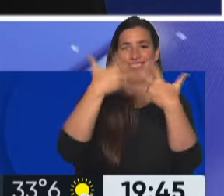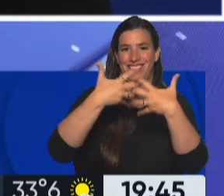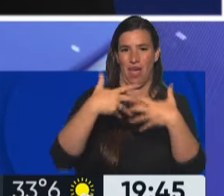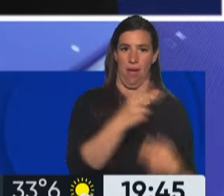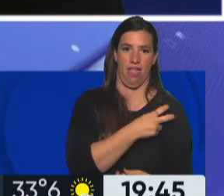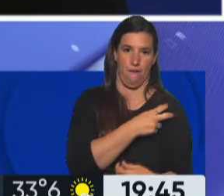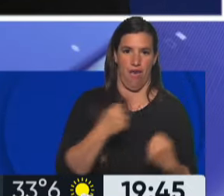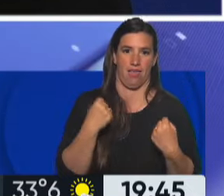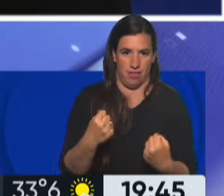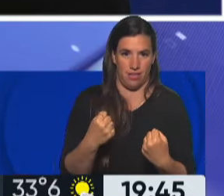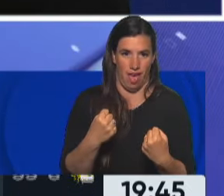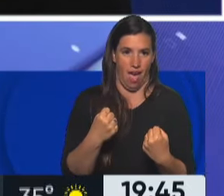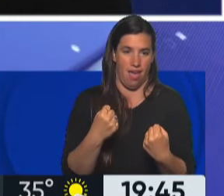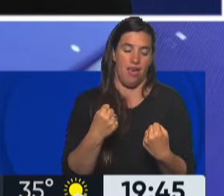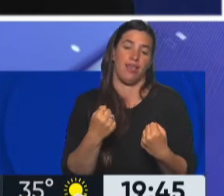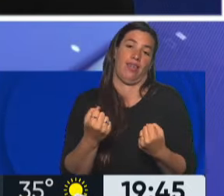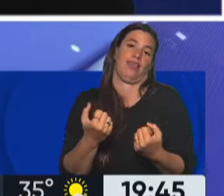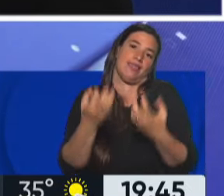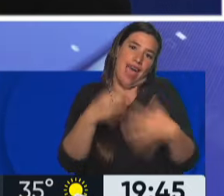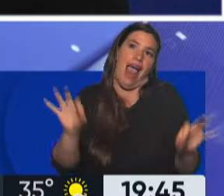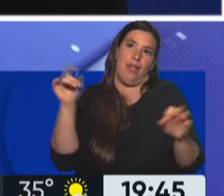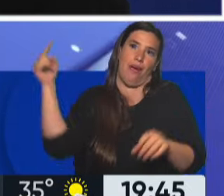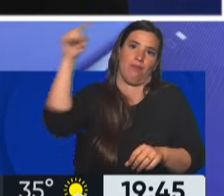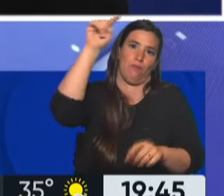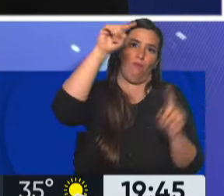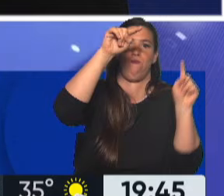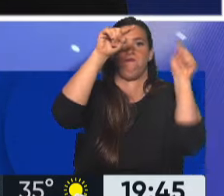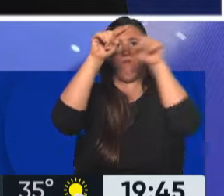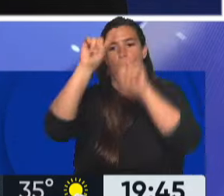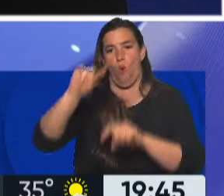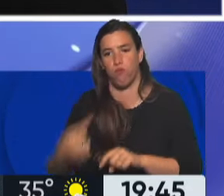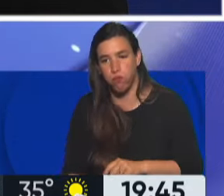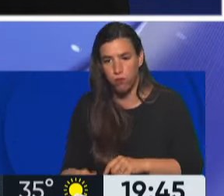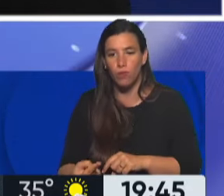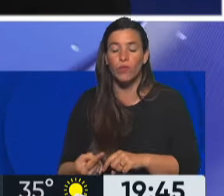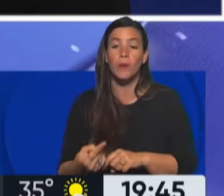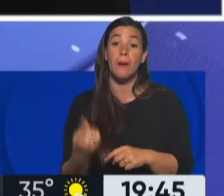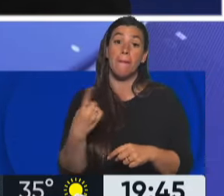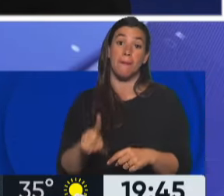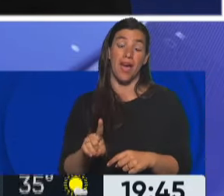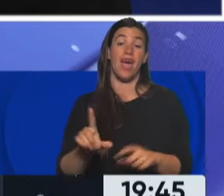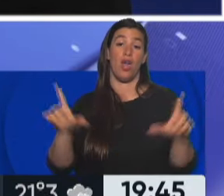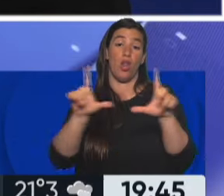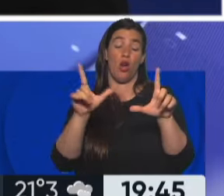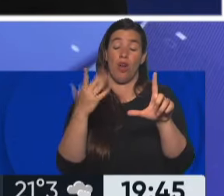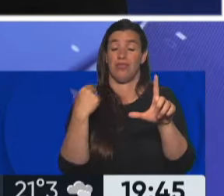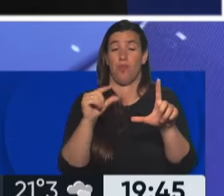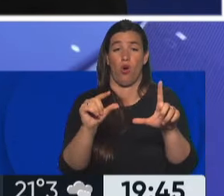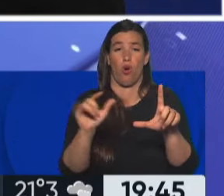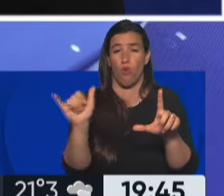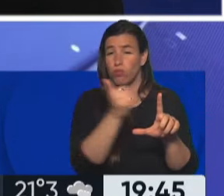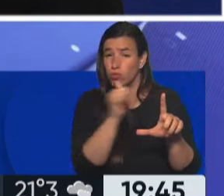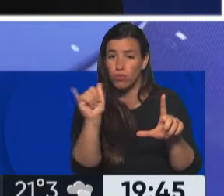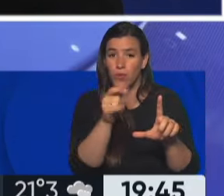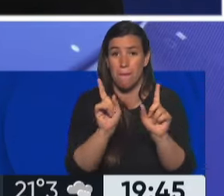le permite interceptar la mayoría de los misiles que van hacia territorio israelí. Pero bueno, las imágenes de las últimas horas son de este